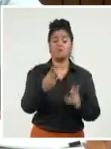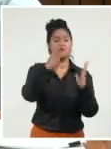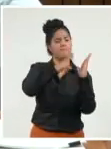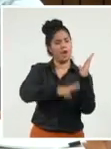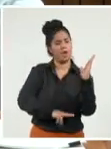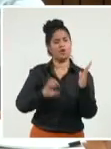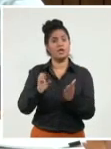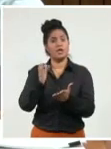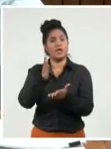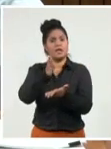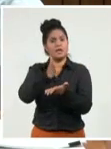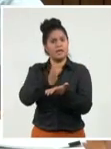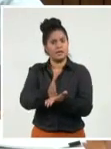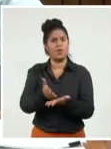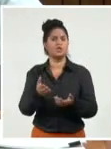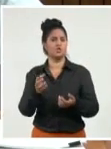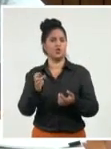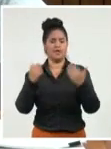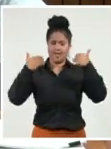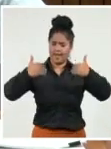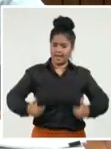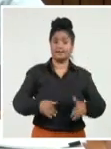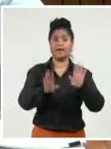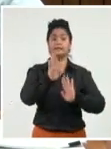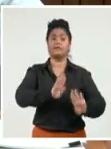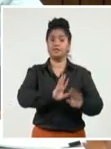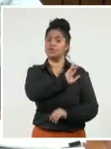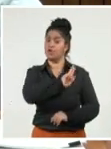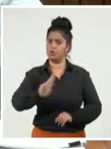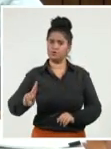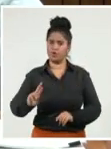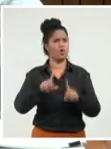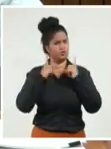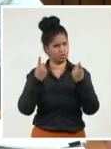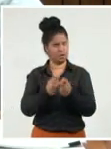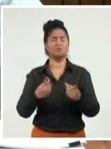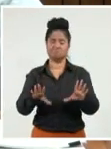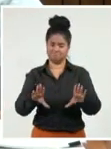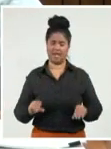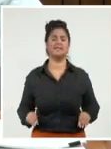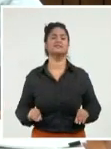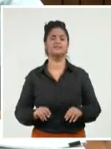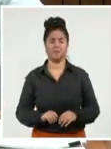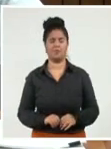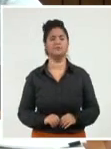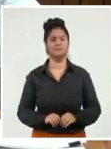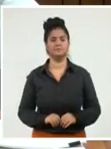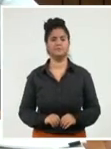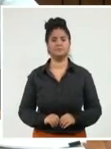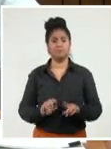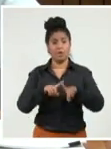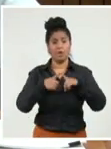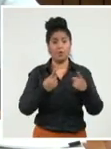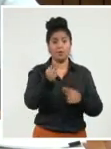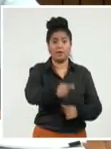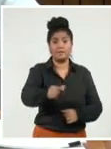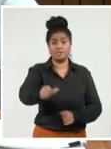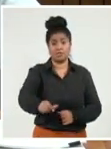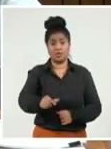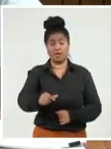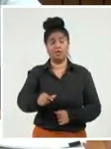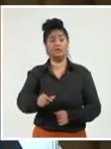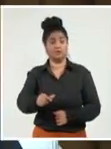bienestar, defendiendo la revolución, vamos a tomarlo en cuenta. Vamos a tomarlo en cuenta, porque la gente también se siente más comprometida